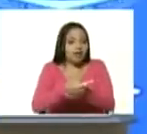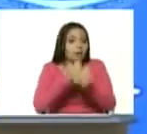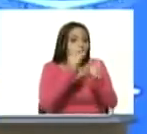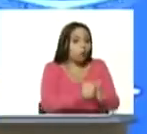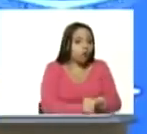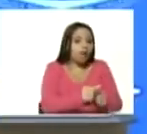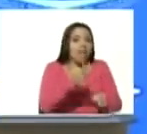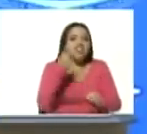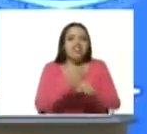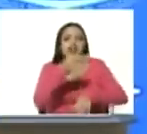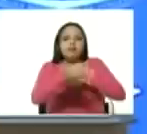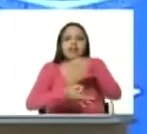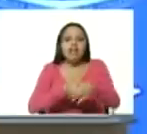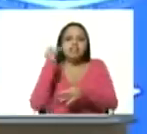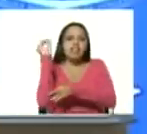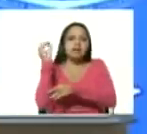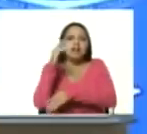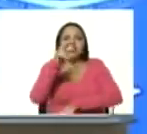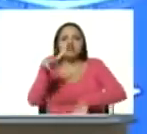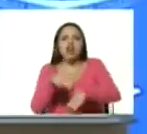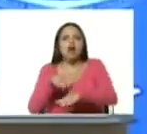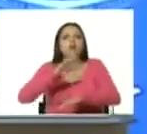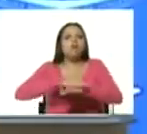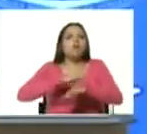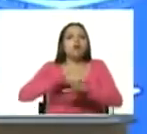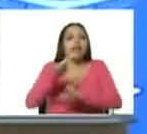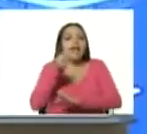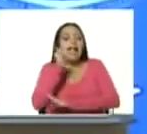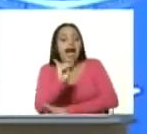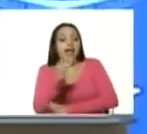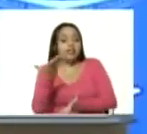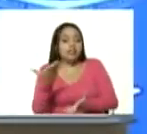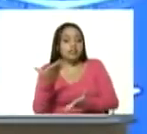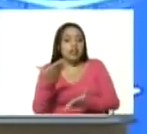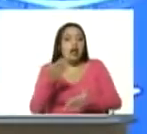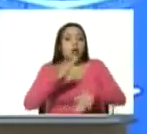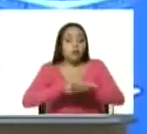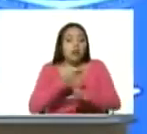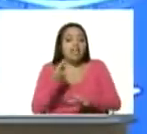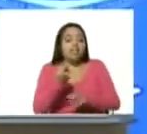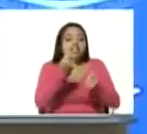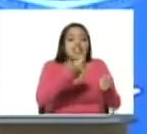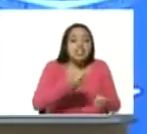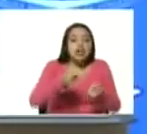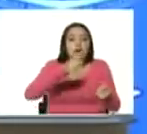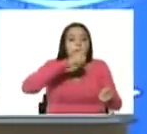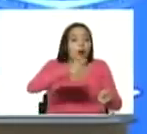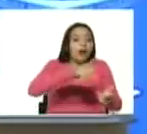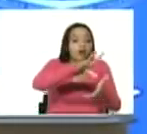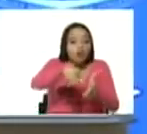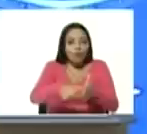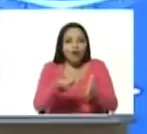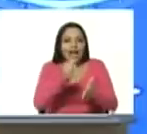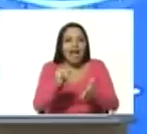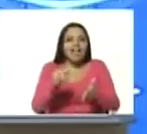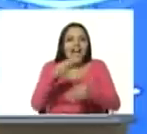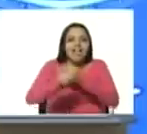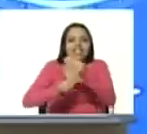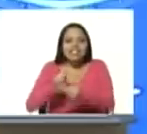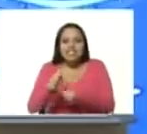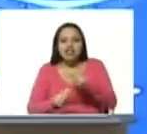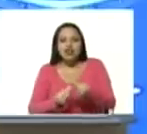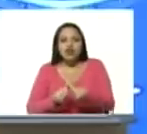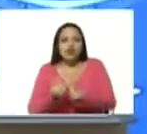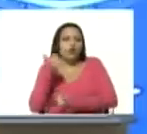que explicarle a la Asamblea Nacional por qué incurren en ese delito, porque ese delito mal habido y están incurriendo en lavado y